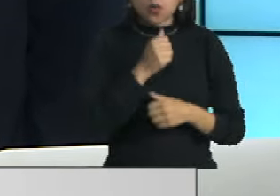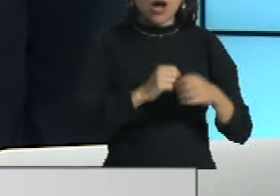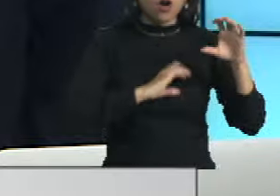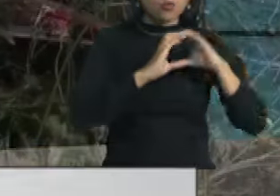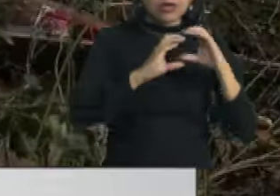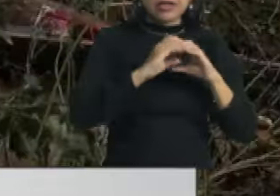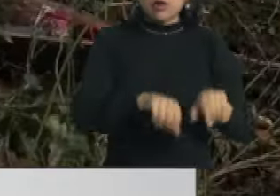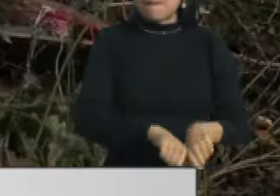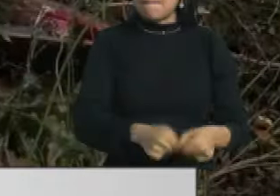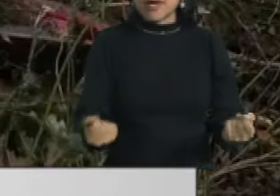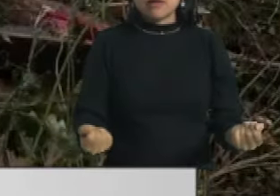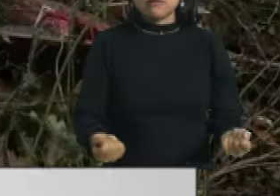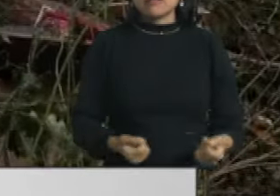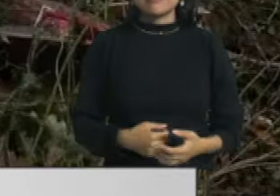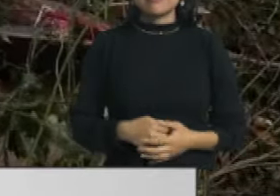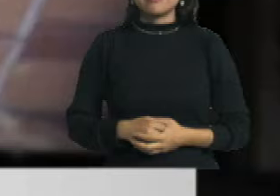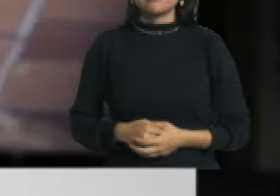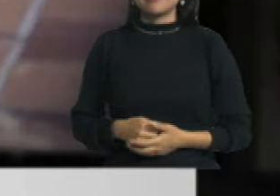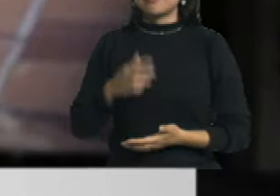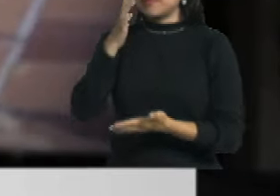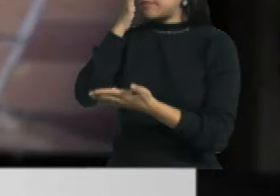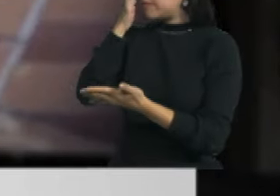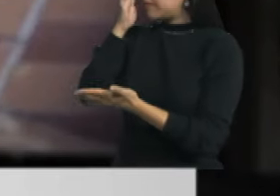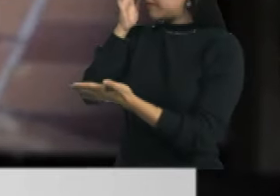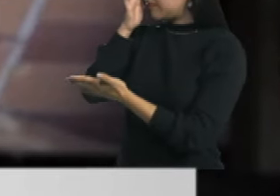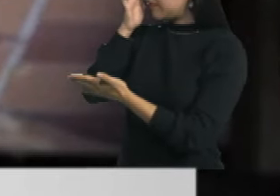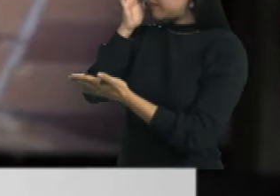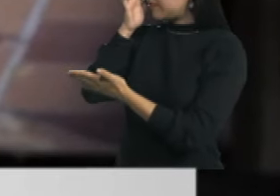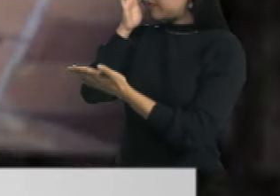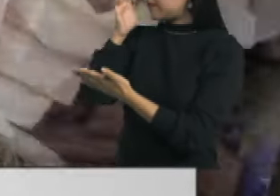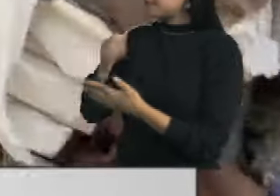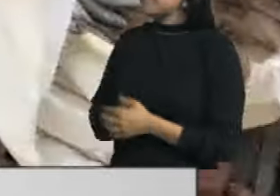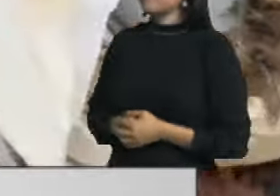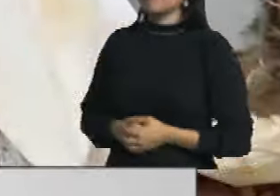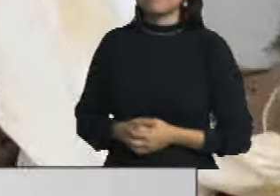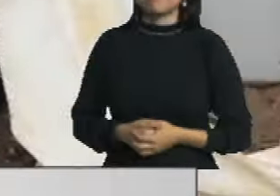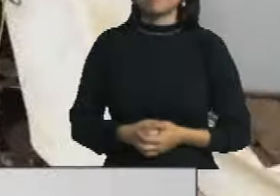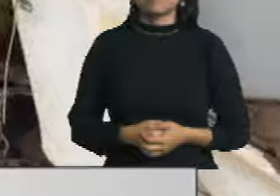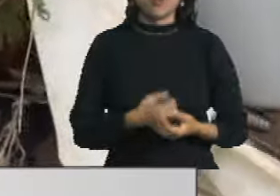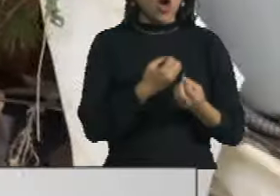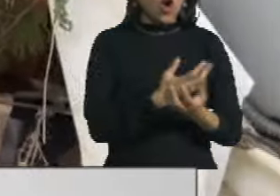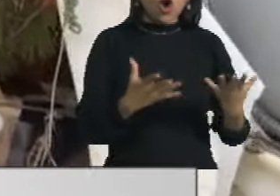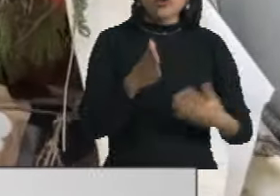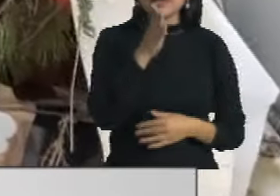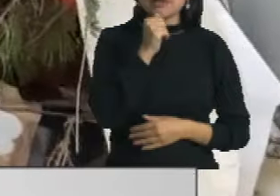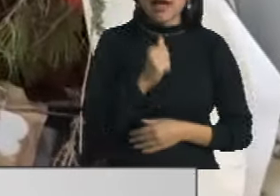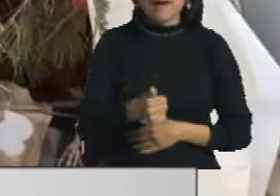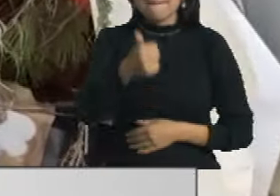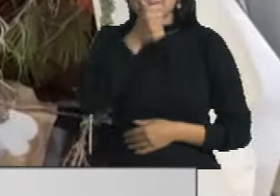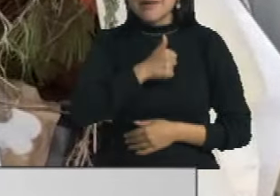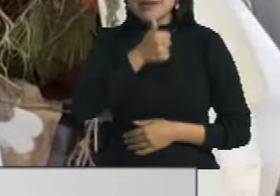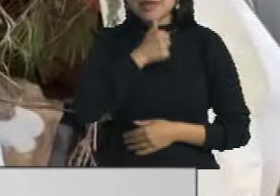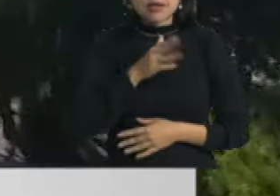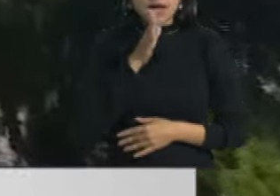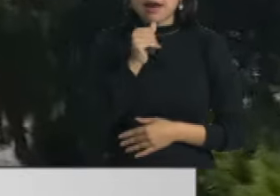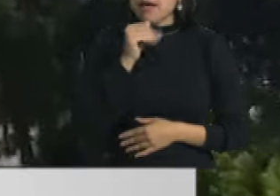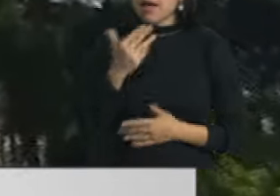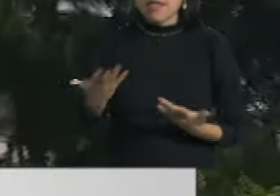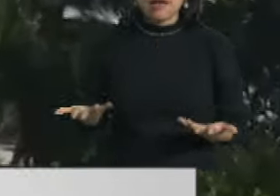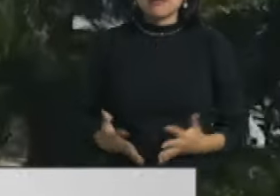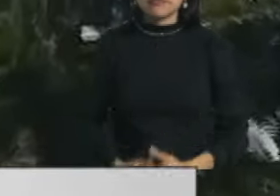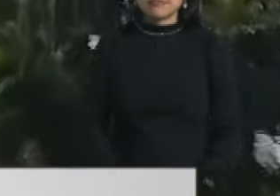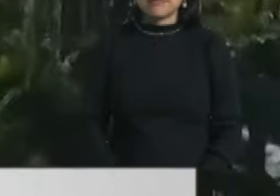estados. Sin suministro, sin electricidad y sin paciencia. Así se encuentran miles de víctimas en Estados Unidos tras el paso